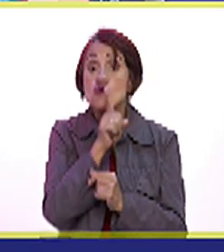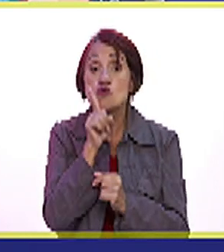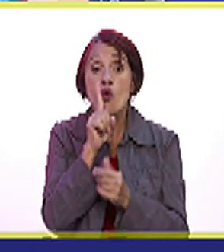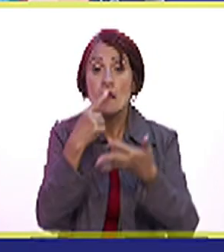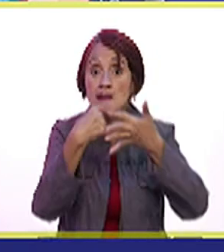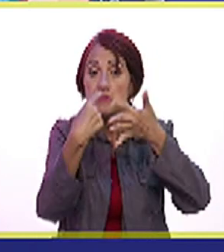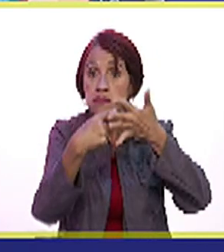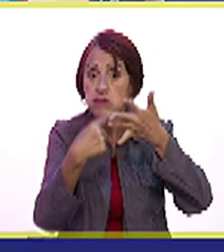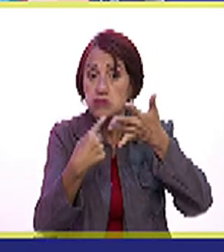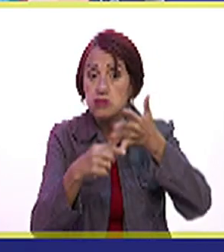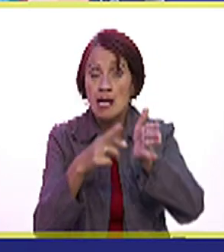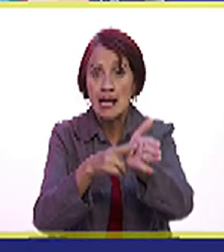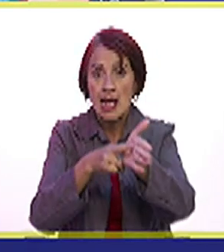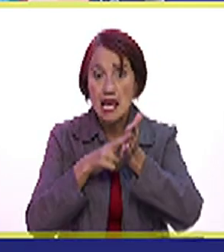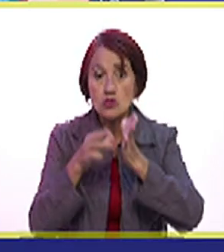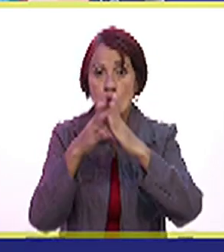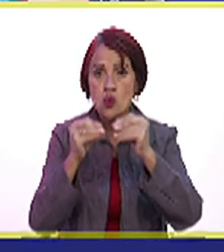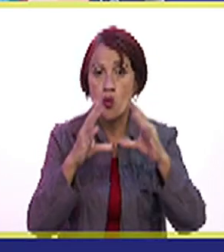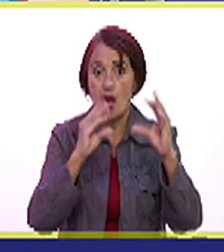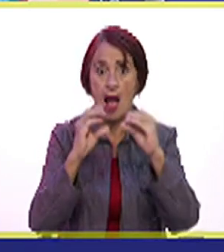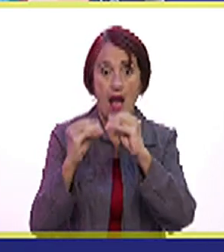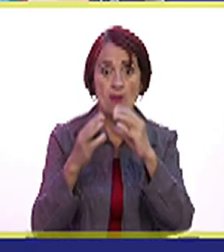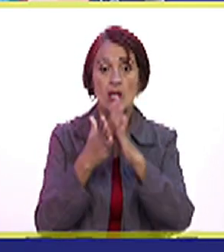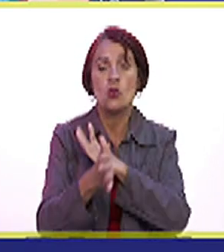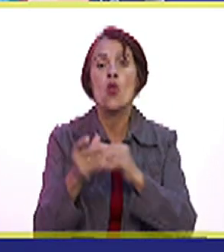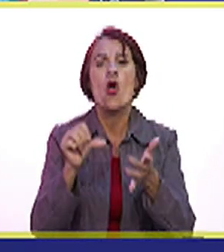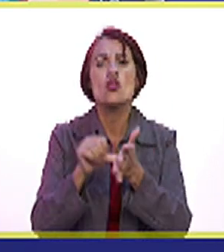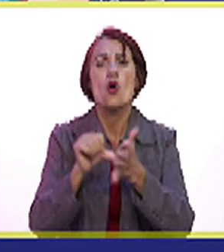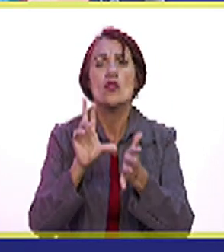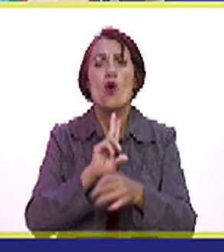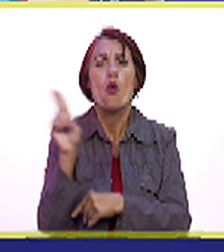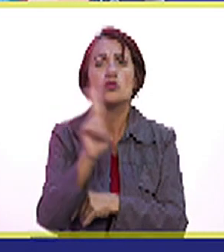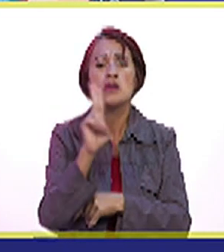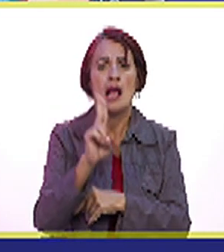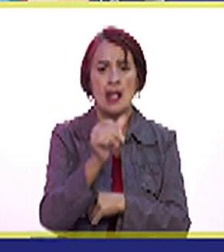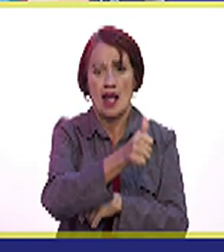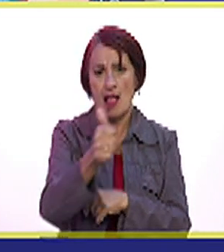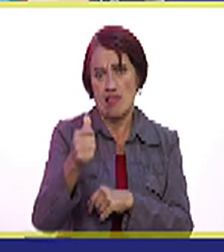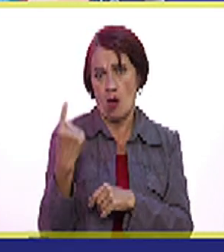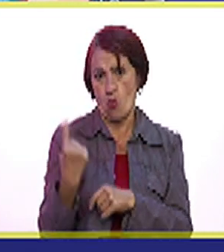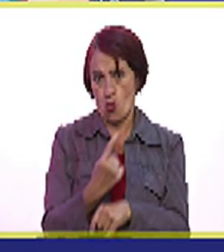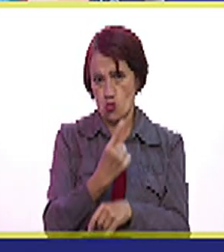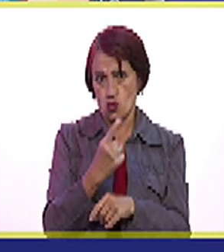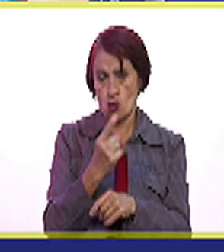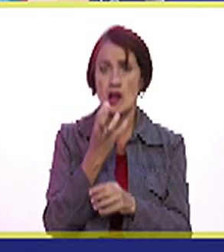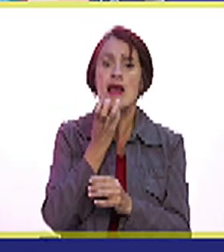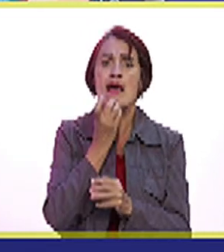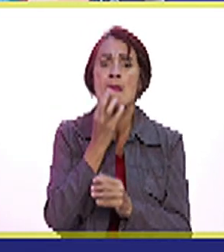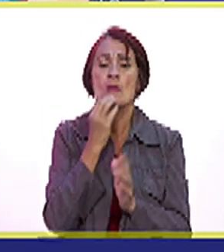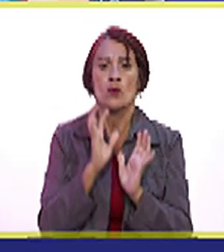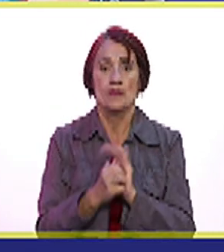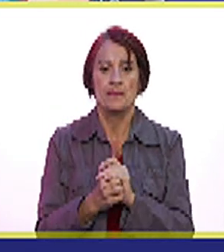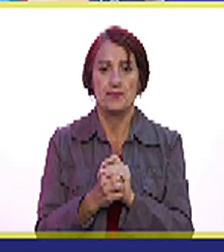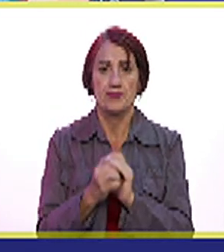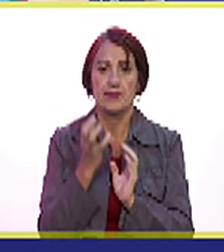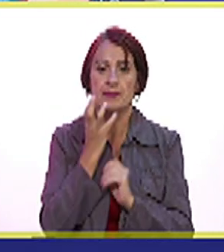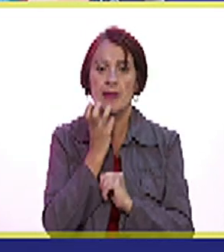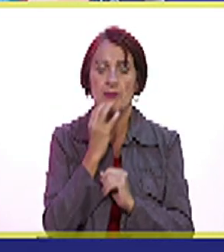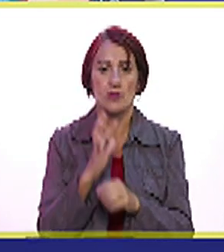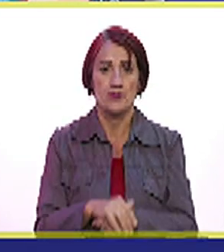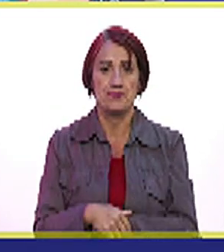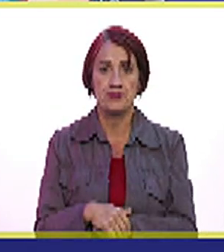diferentes registros del habla y explicar dónde es conveniente usar cada uno de ellos, con su respectivo ejemplo. Mayormente lo